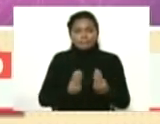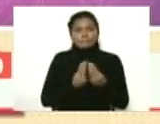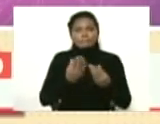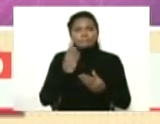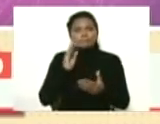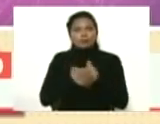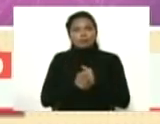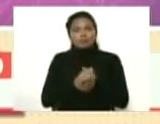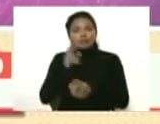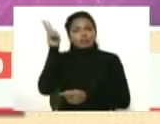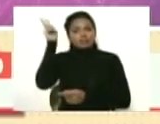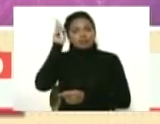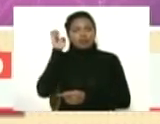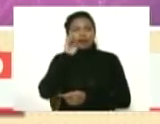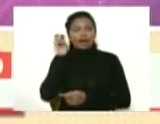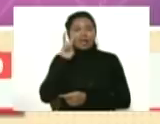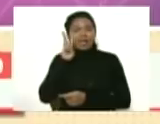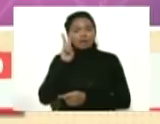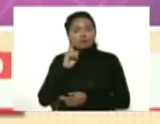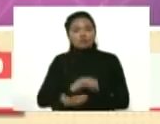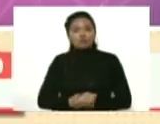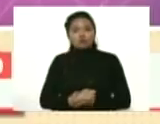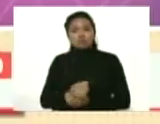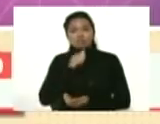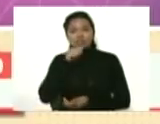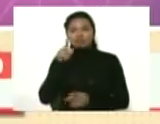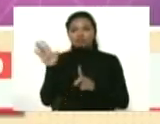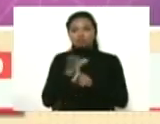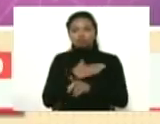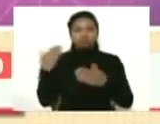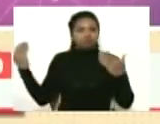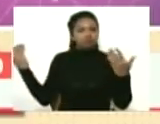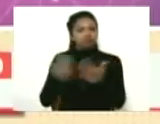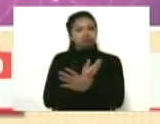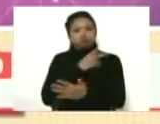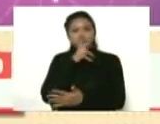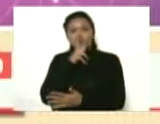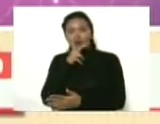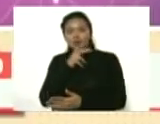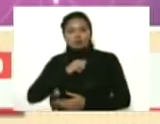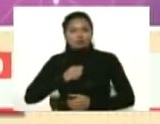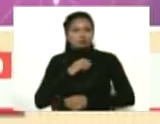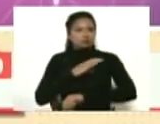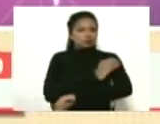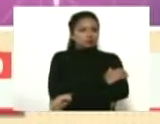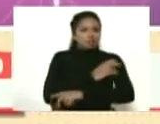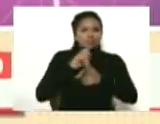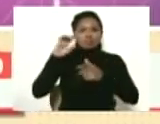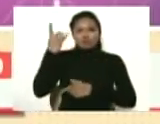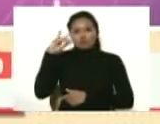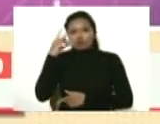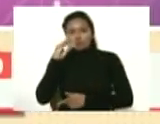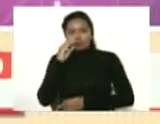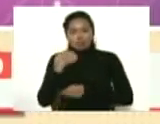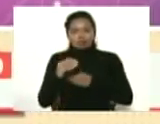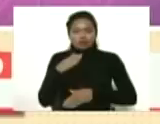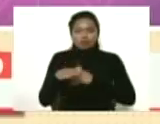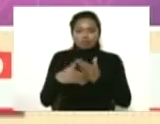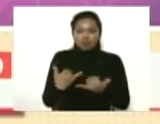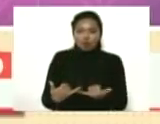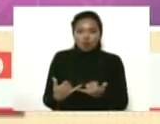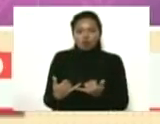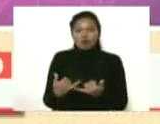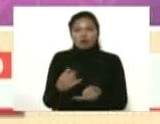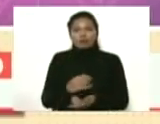presidente indígena Evo Morales, quien fue víctima de un golpe de Estado por la ultraderecha boliviana, lo que actualmente ha